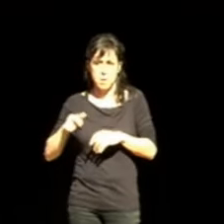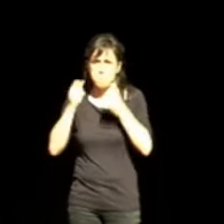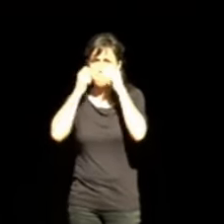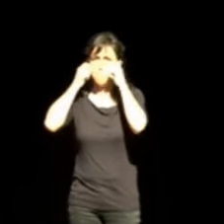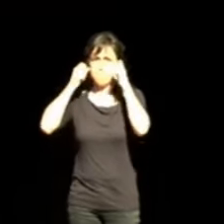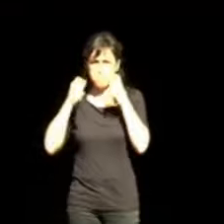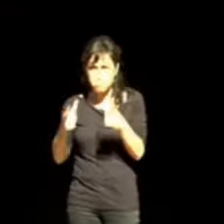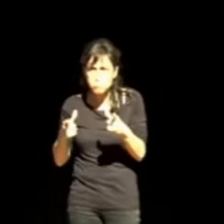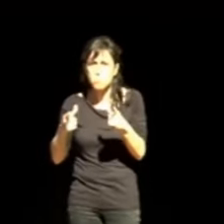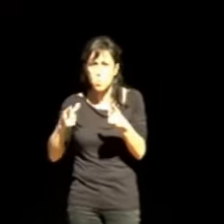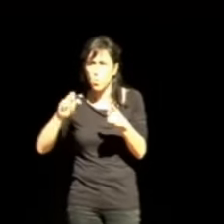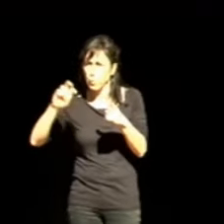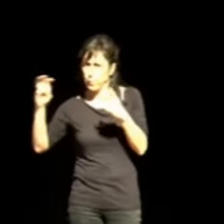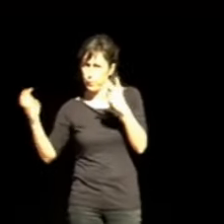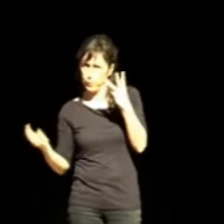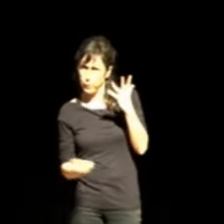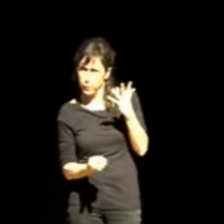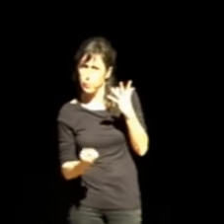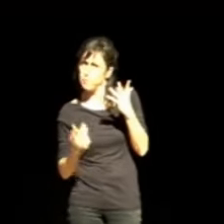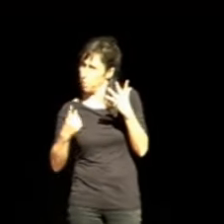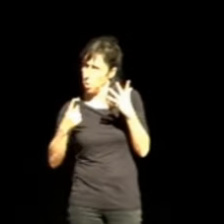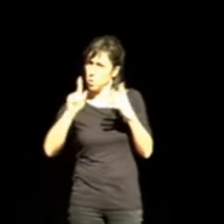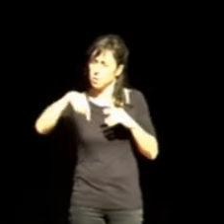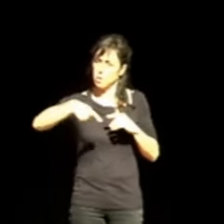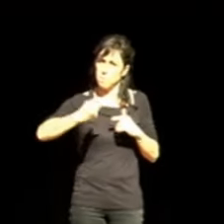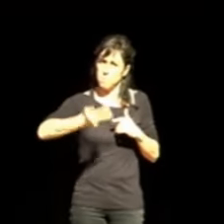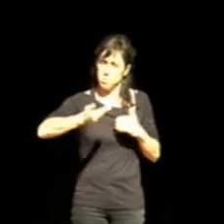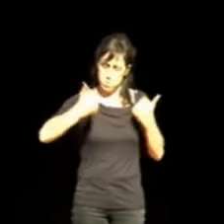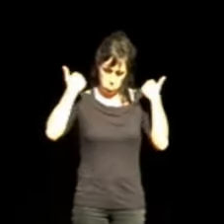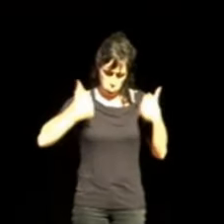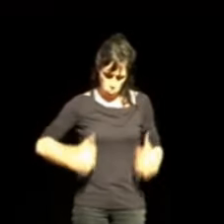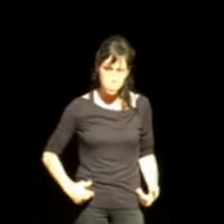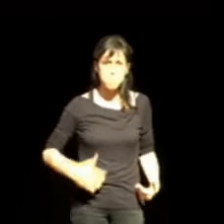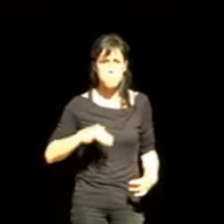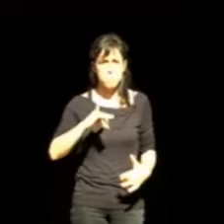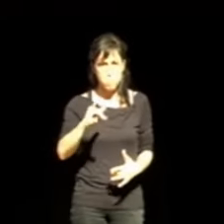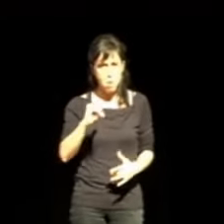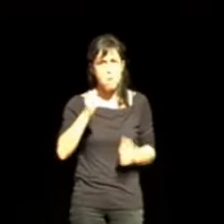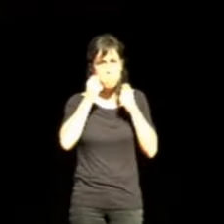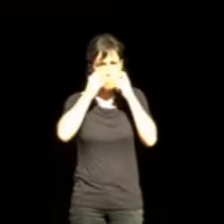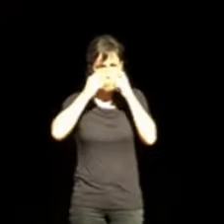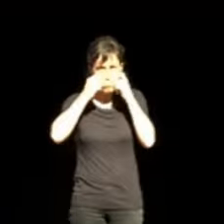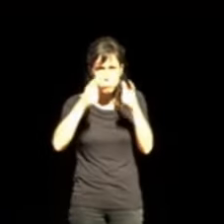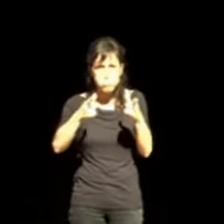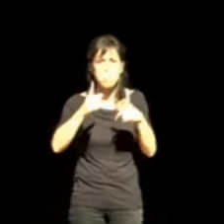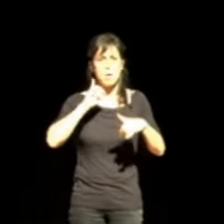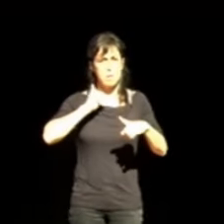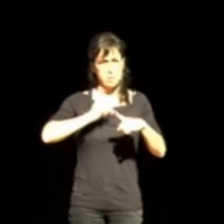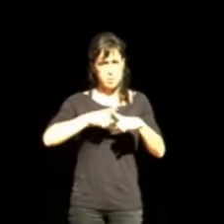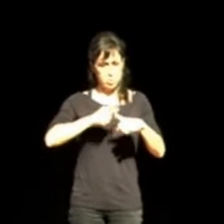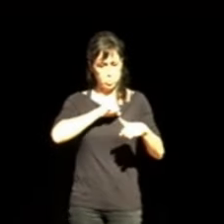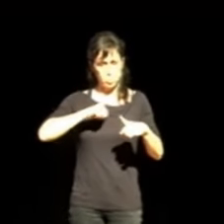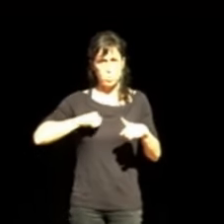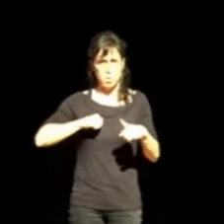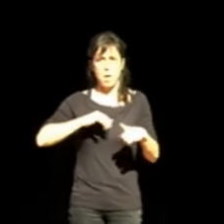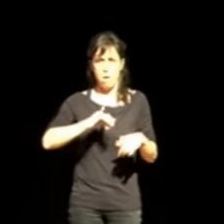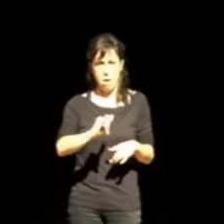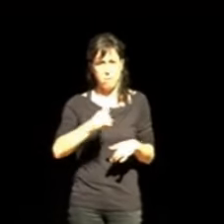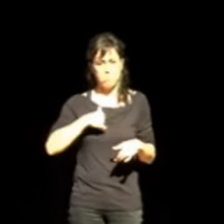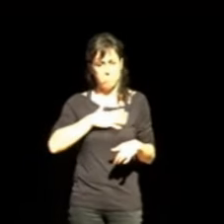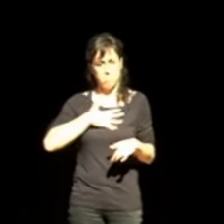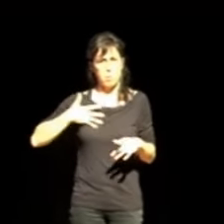otras cosas, que las mujeres teníamos un cuerpo, una sexualidad y que queríamos otro tipo de relaciones de igualdad.